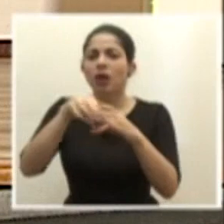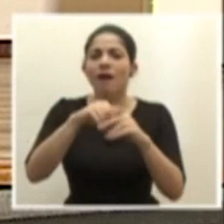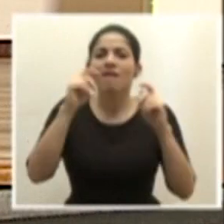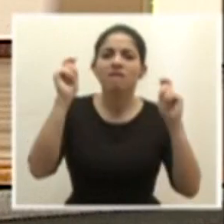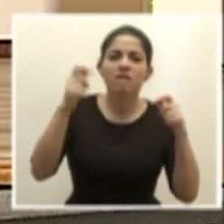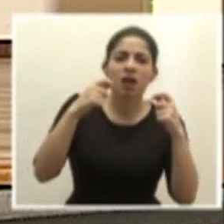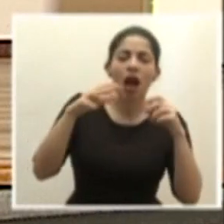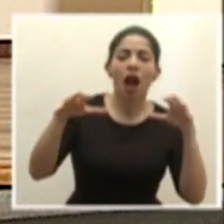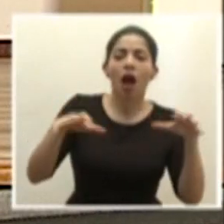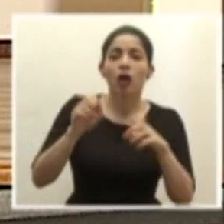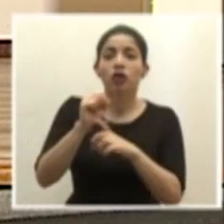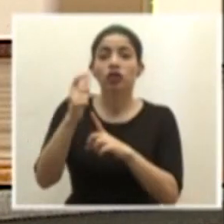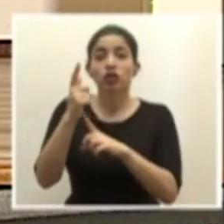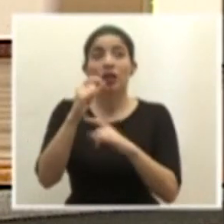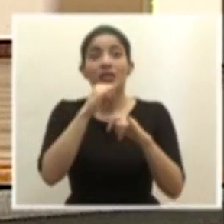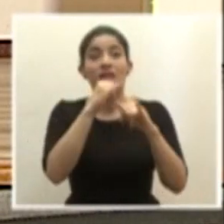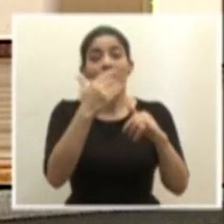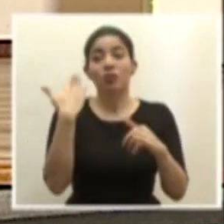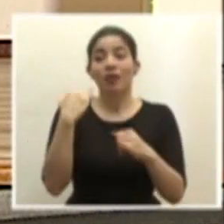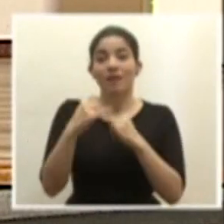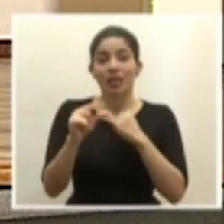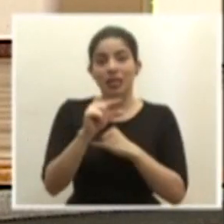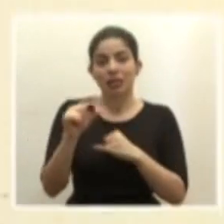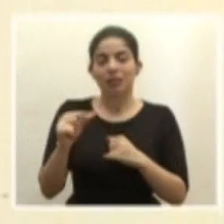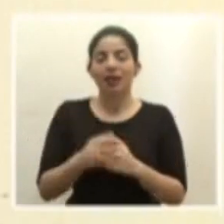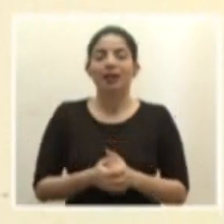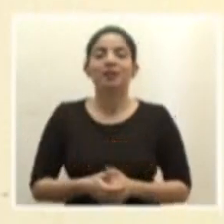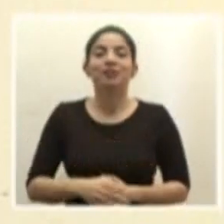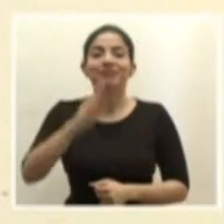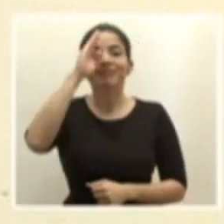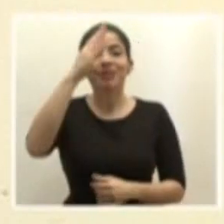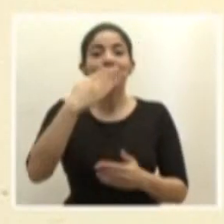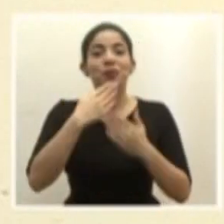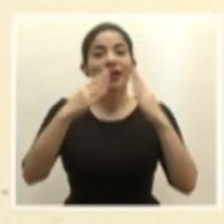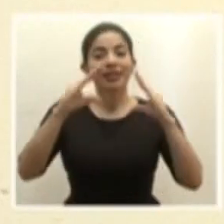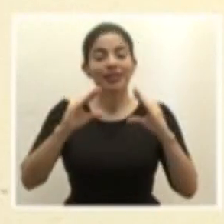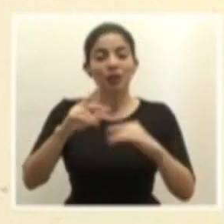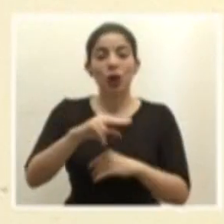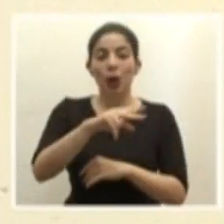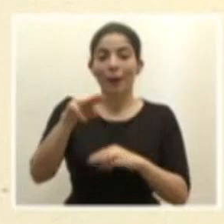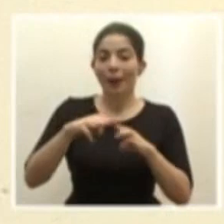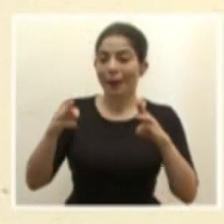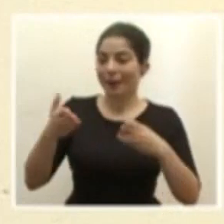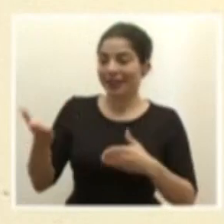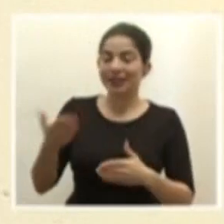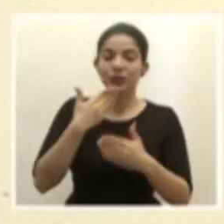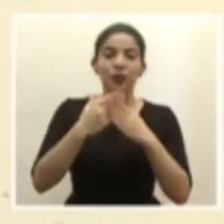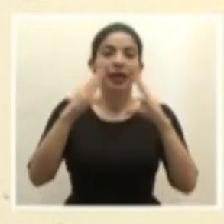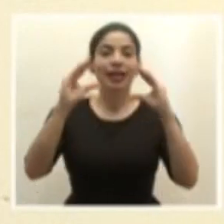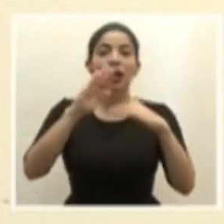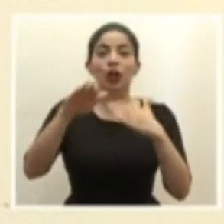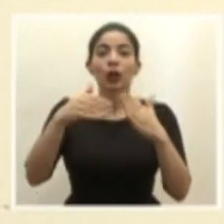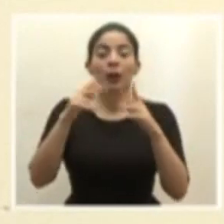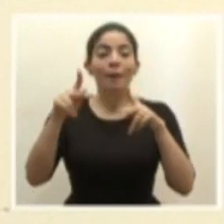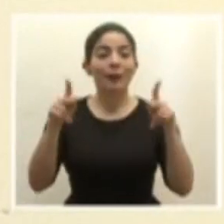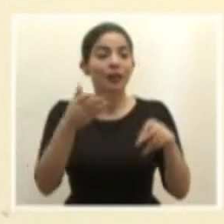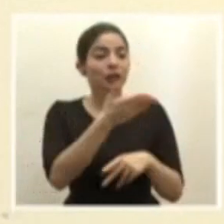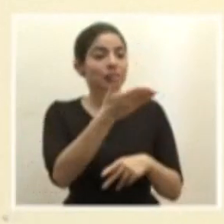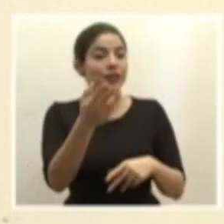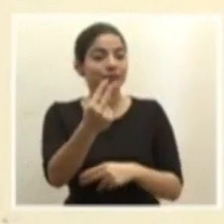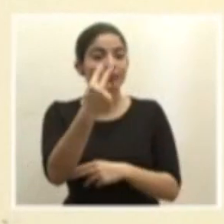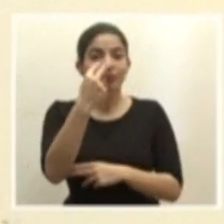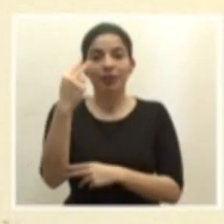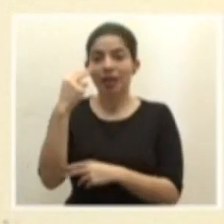sociales denunciadas este fin de semana. Sí, muy buenas tardes a los compañeros de mesa, buenas tardes a todas las personas que nos siguen por